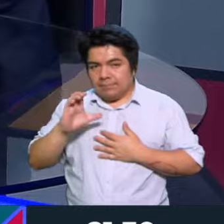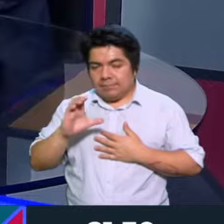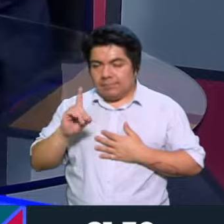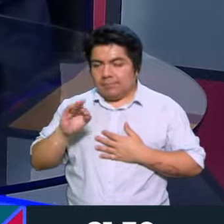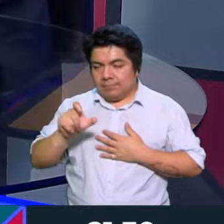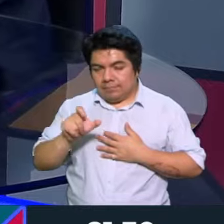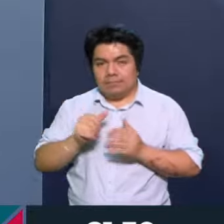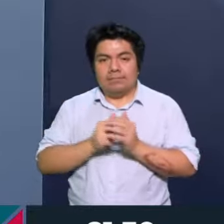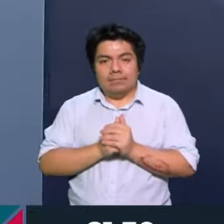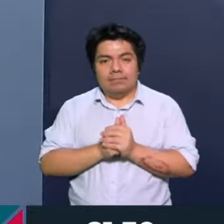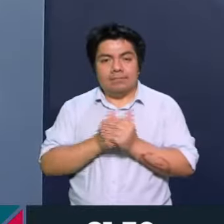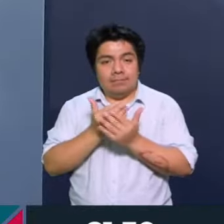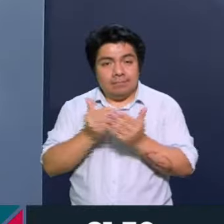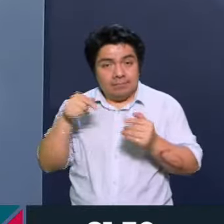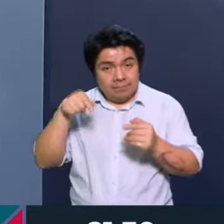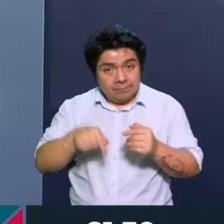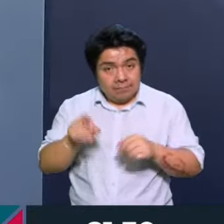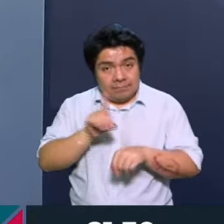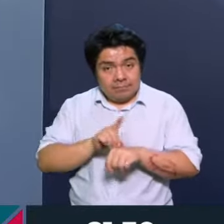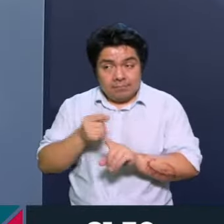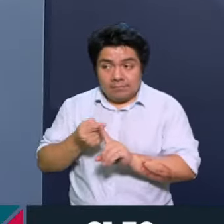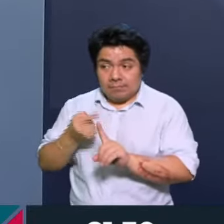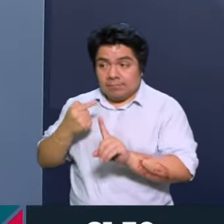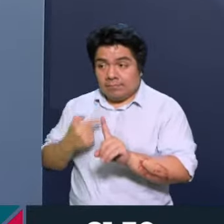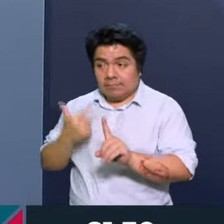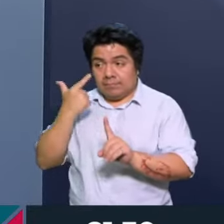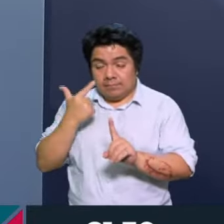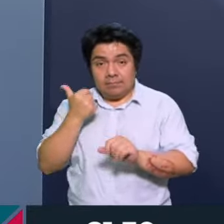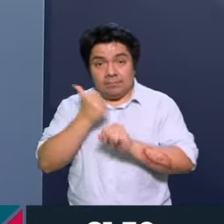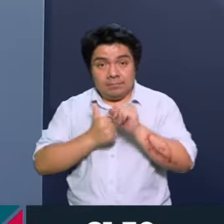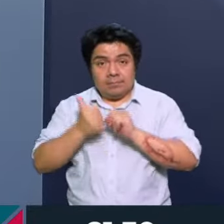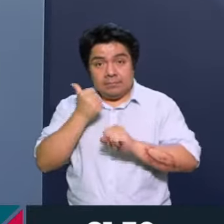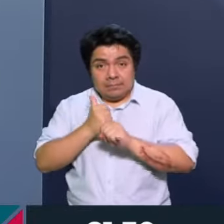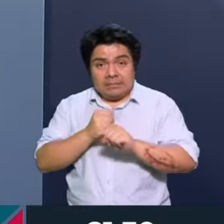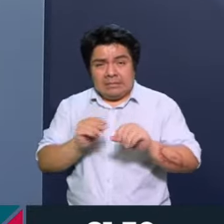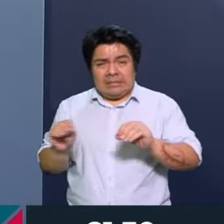muchas gracias. Y mire, un día como hoy, pero de hace 7 años, la Ciudad de México se cimbró con un sismo de magnitud